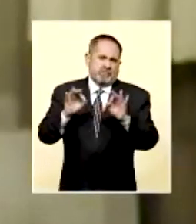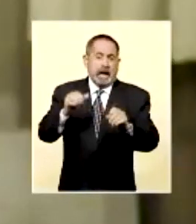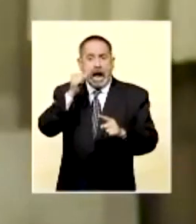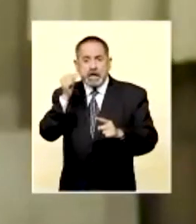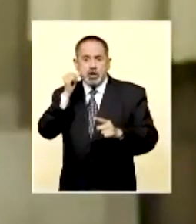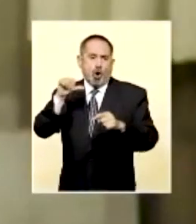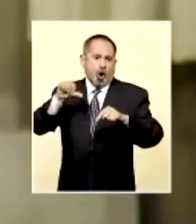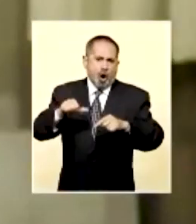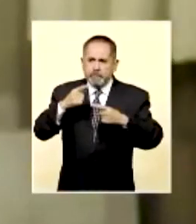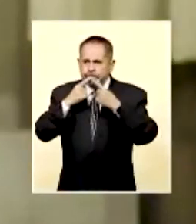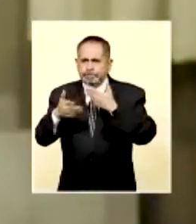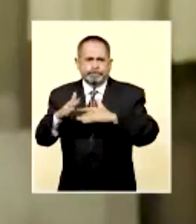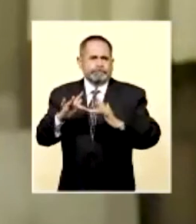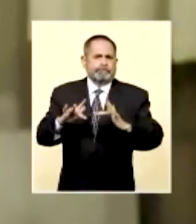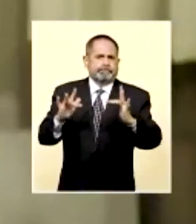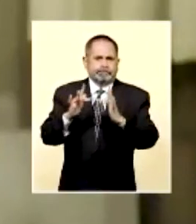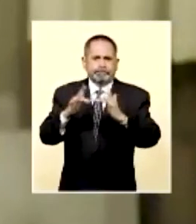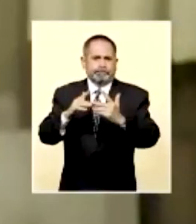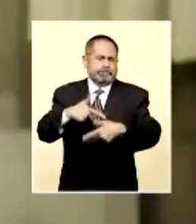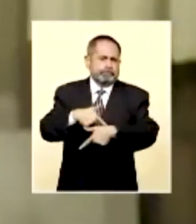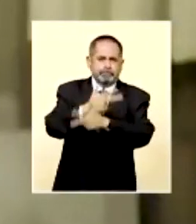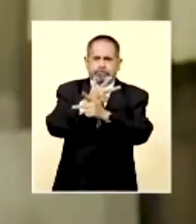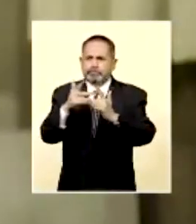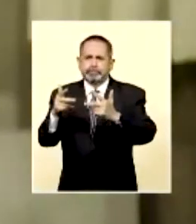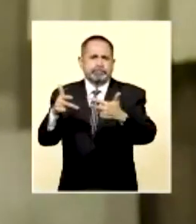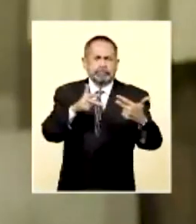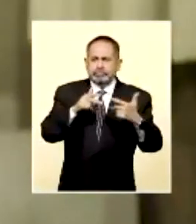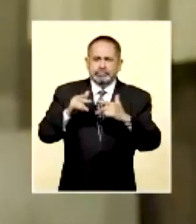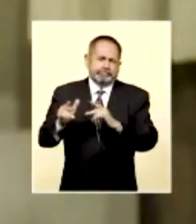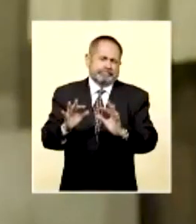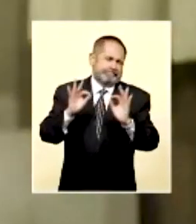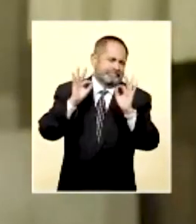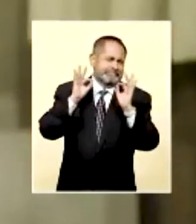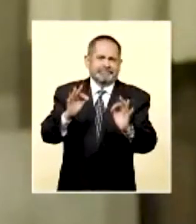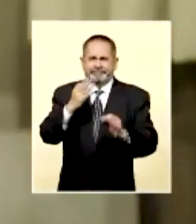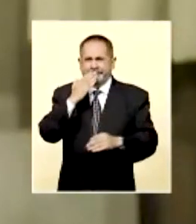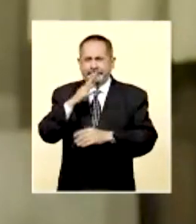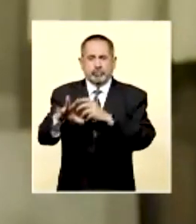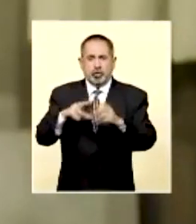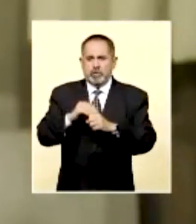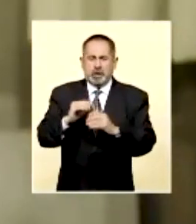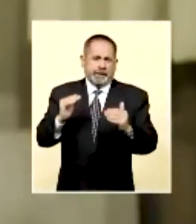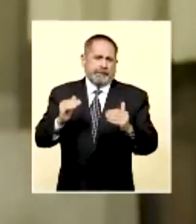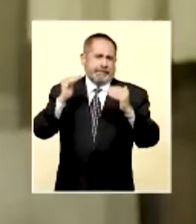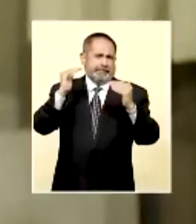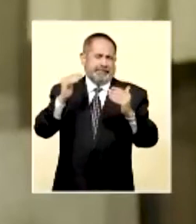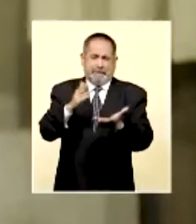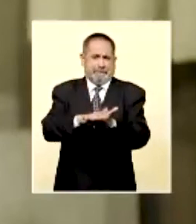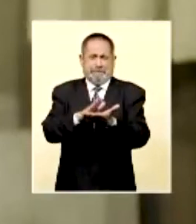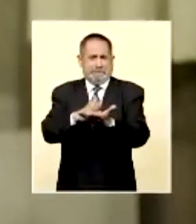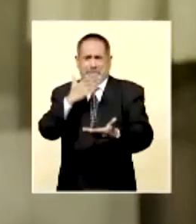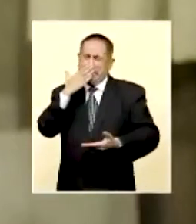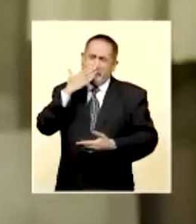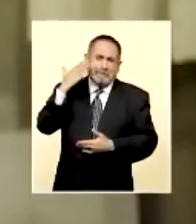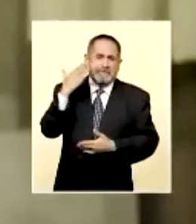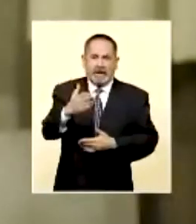hoy, ha realizado con su equipo algo notable y realmente más que notable. Los superlativos no existen